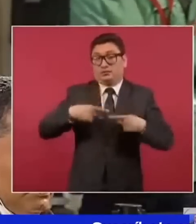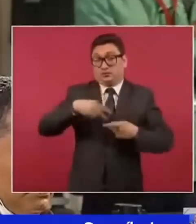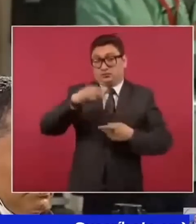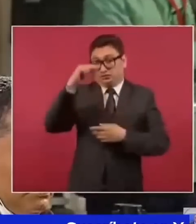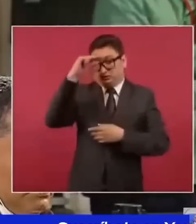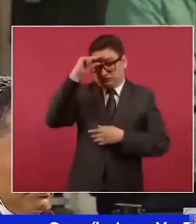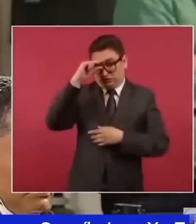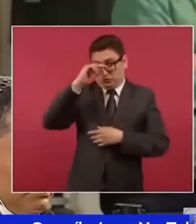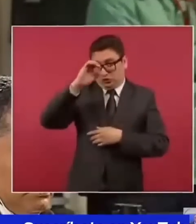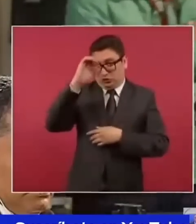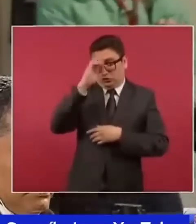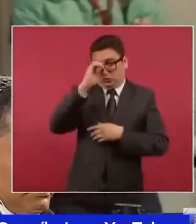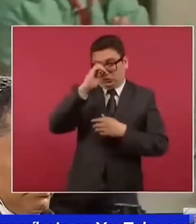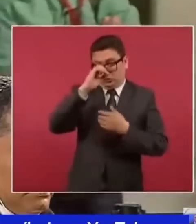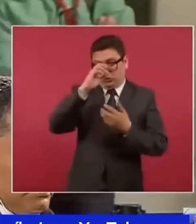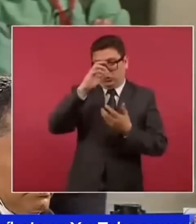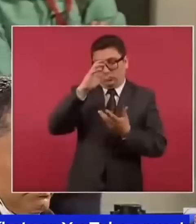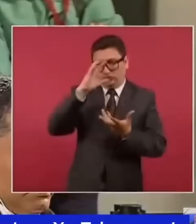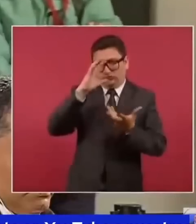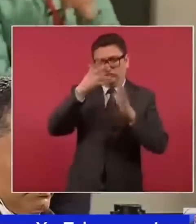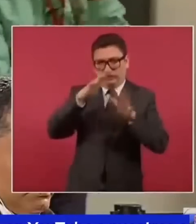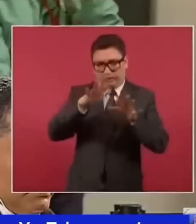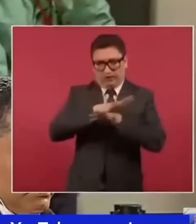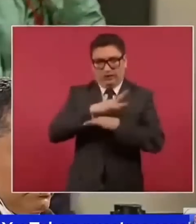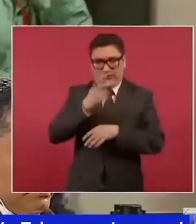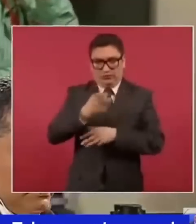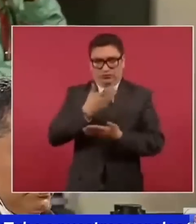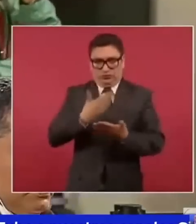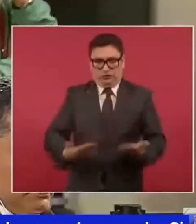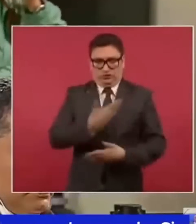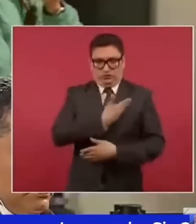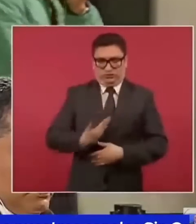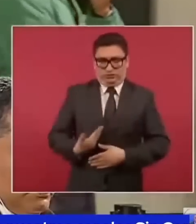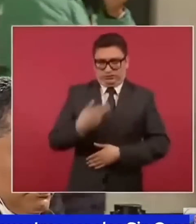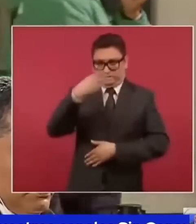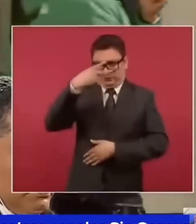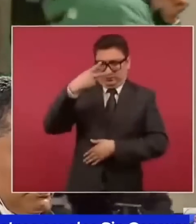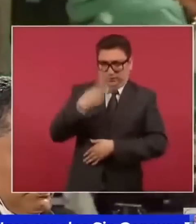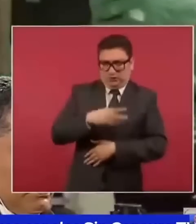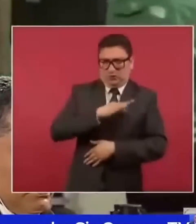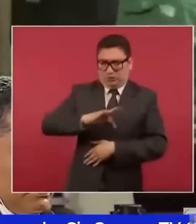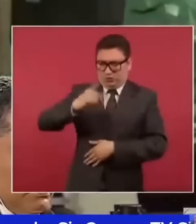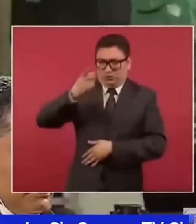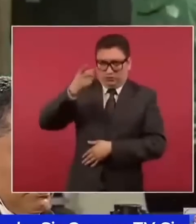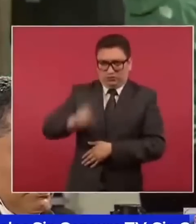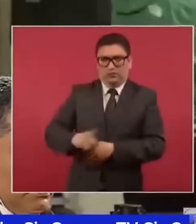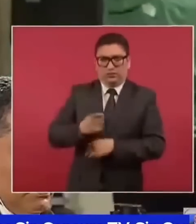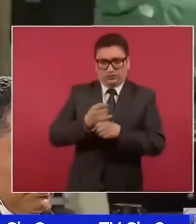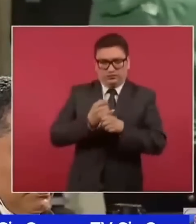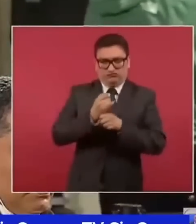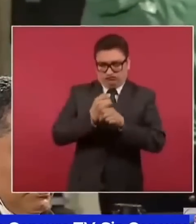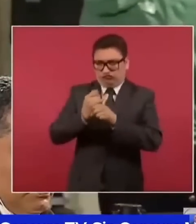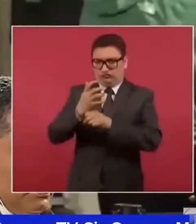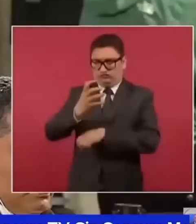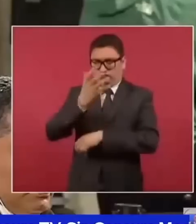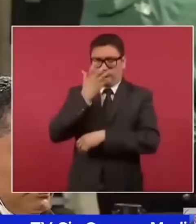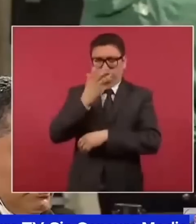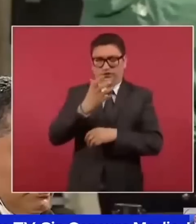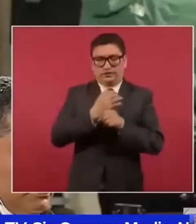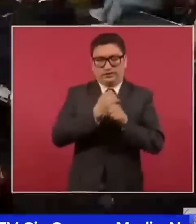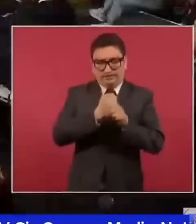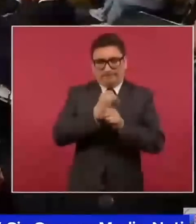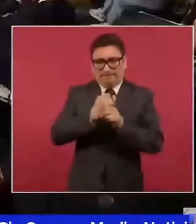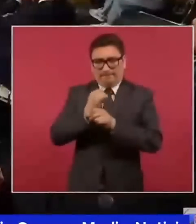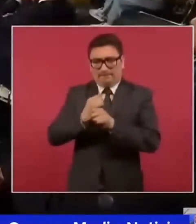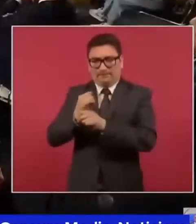es momento de que el presidente de México ordene investigaciones, sendas investigaciones a través